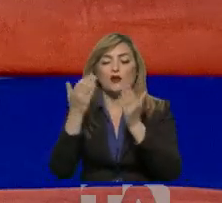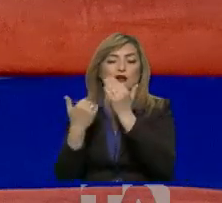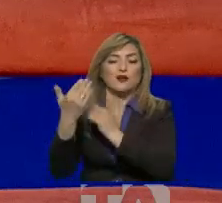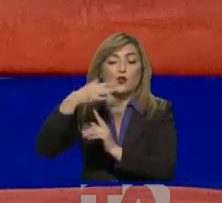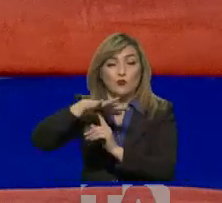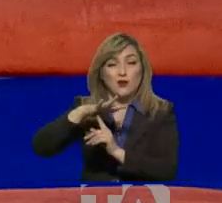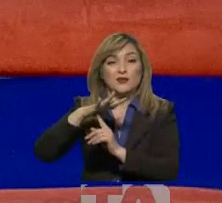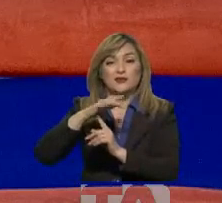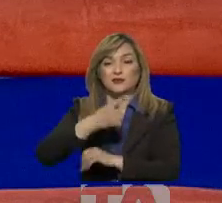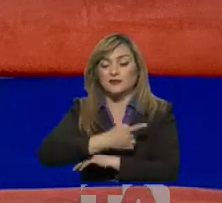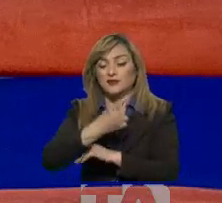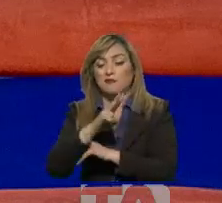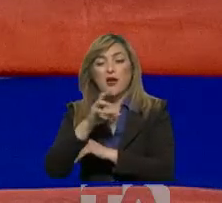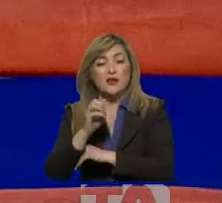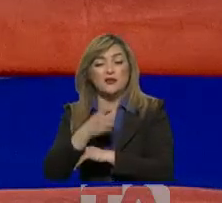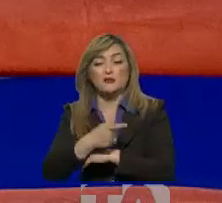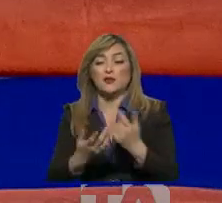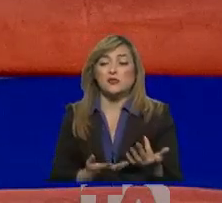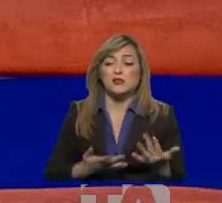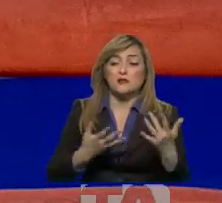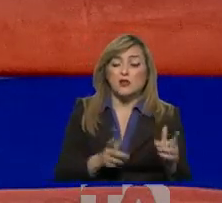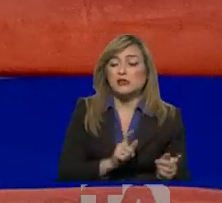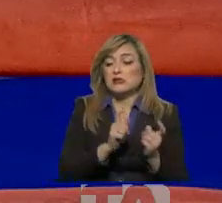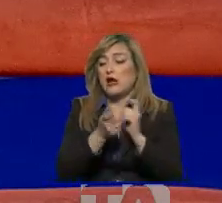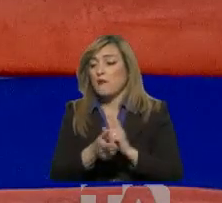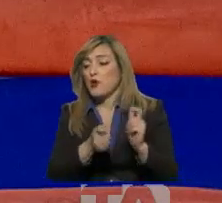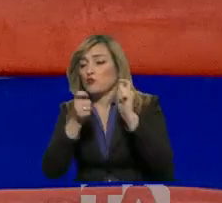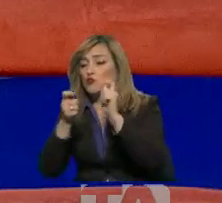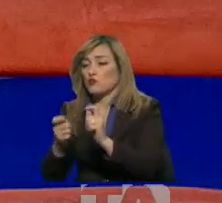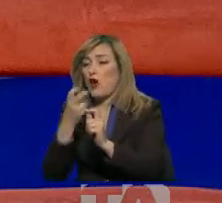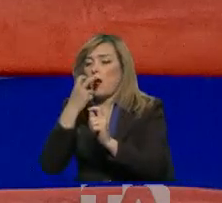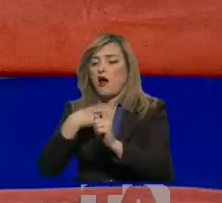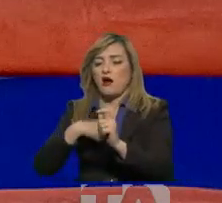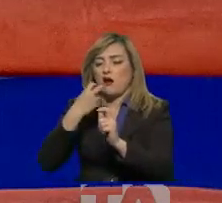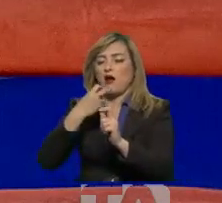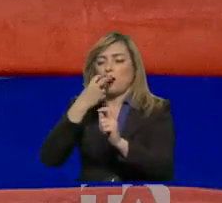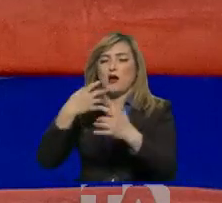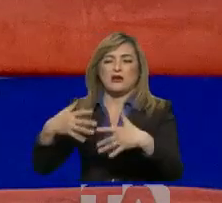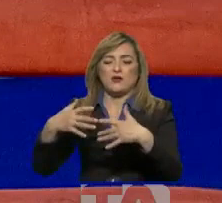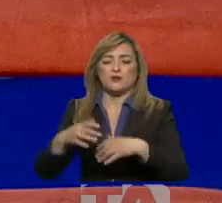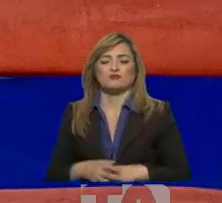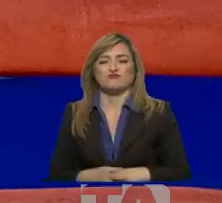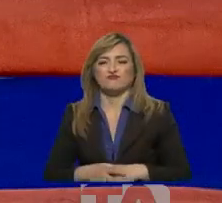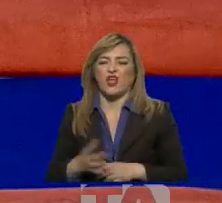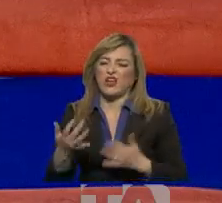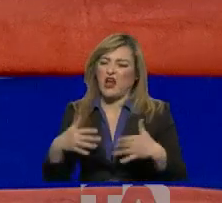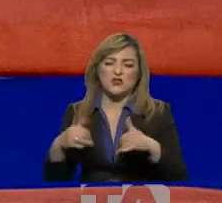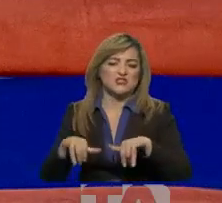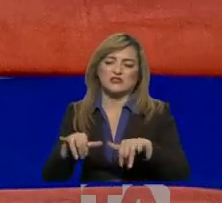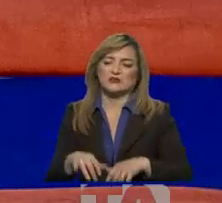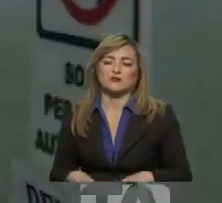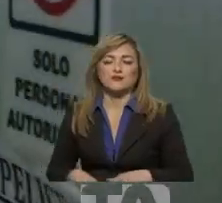que por 20 días esperó ser atendida en cuidados intensivos. Actualmente las condiciones médicas de la mujer siguen siendo